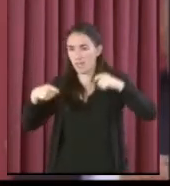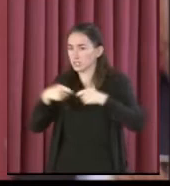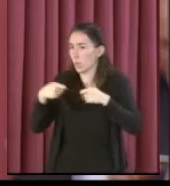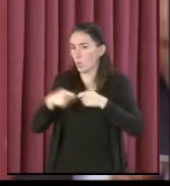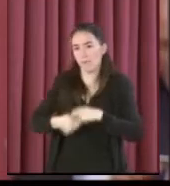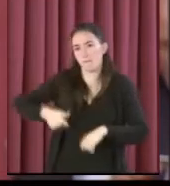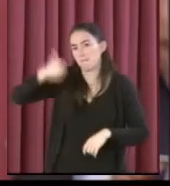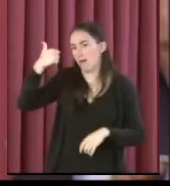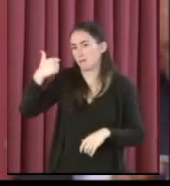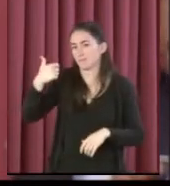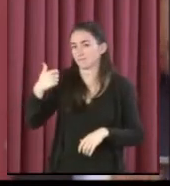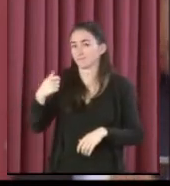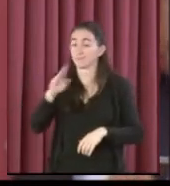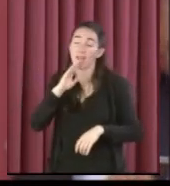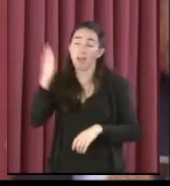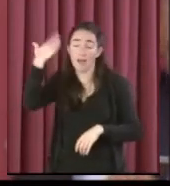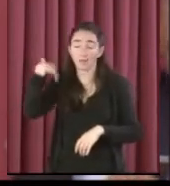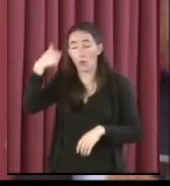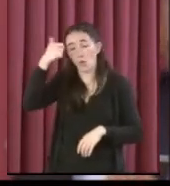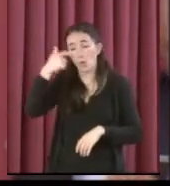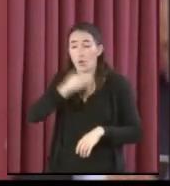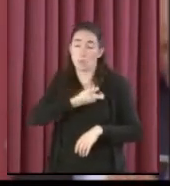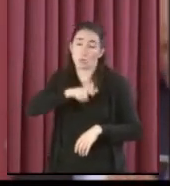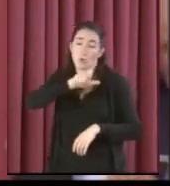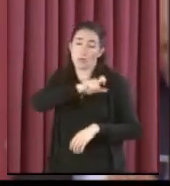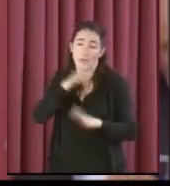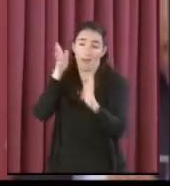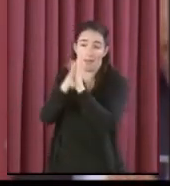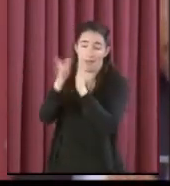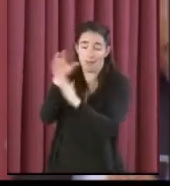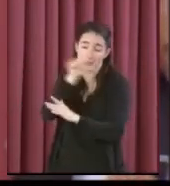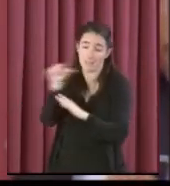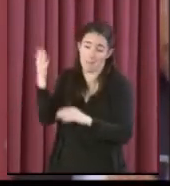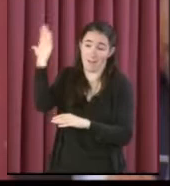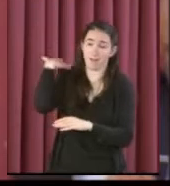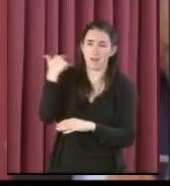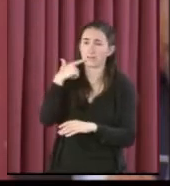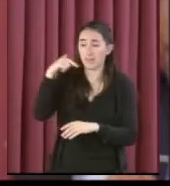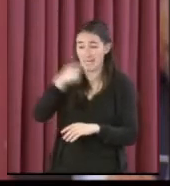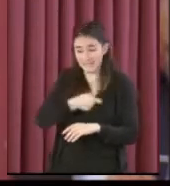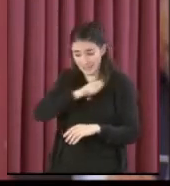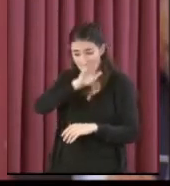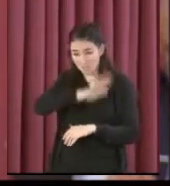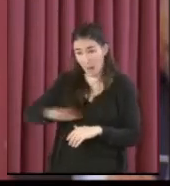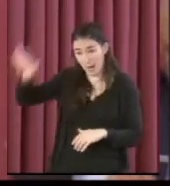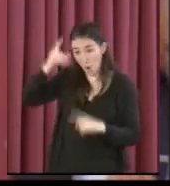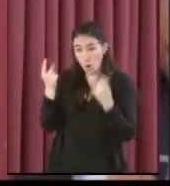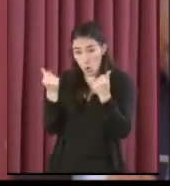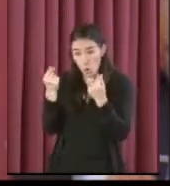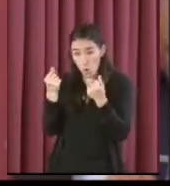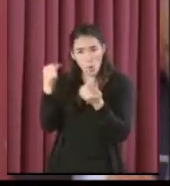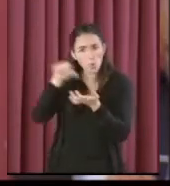nos decía el comisario de Policía Nacional la pasada semana, en una de las ciudades más seguras de España y de